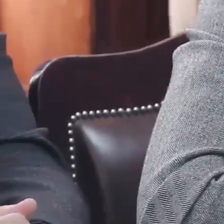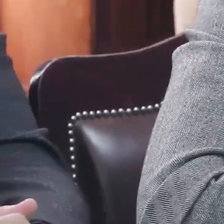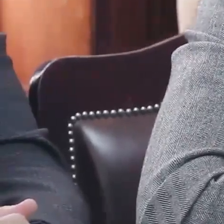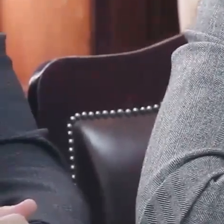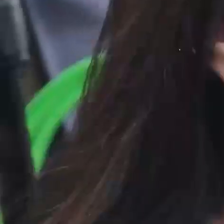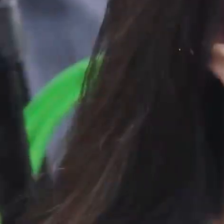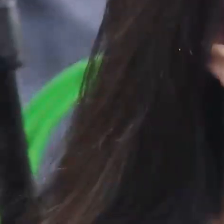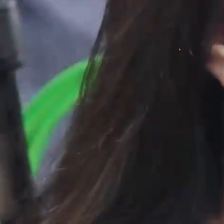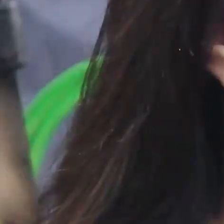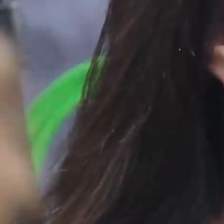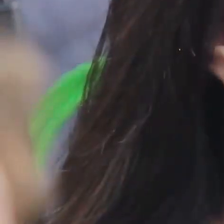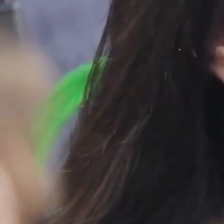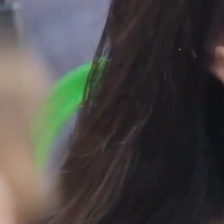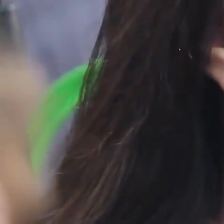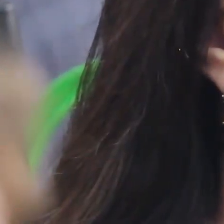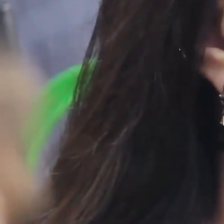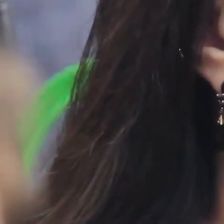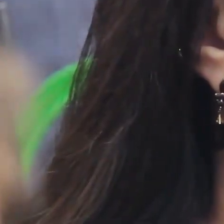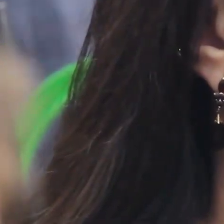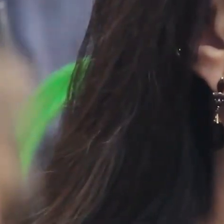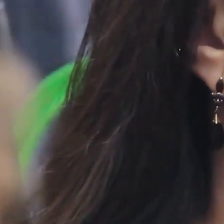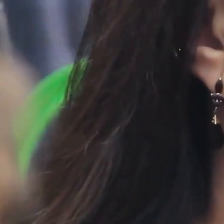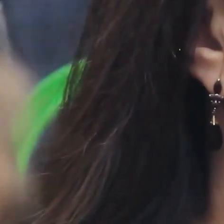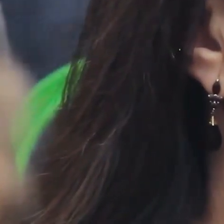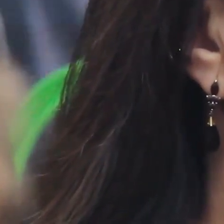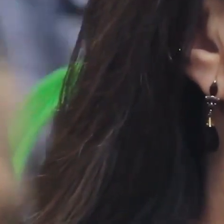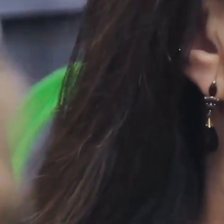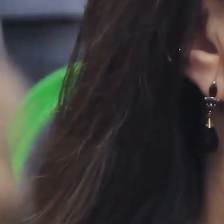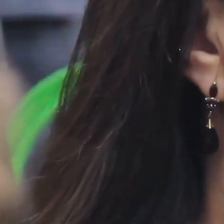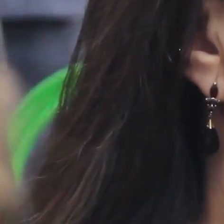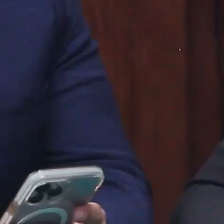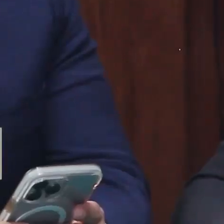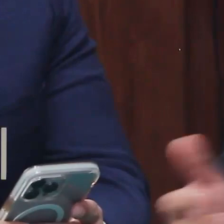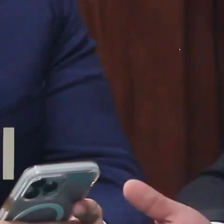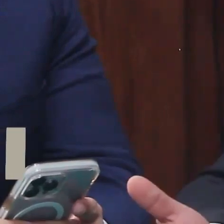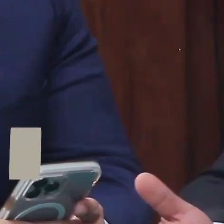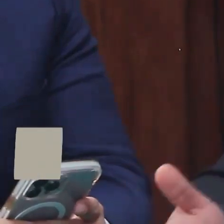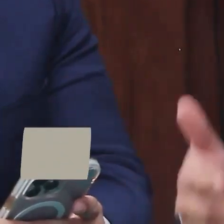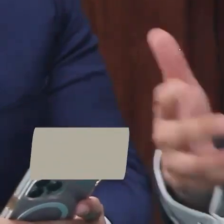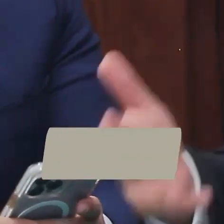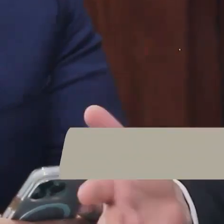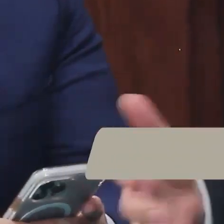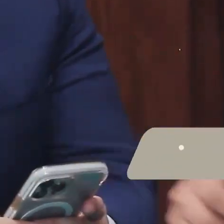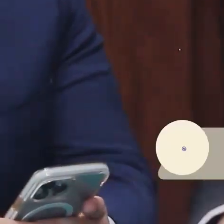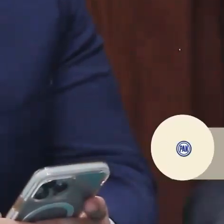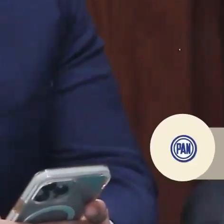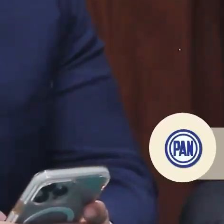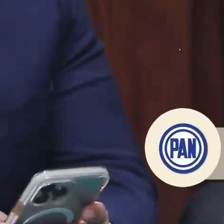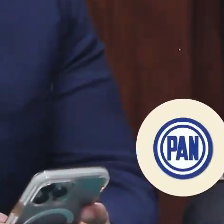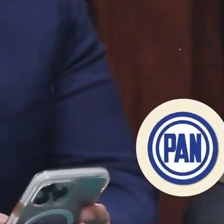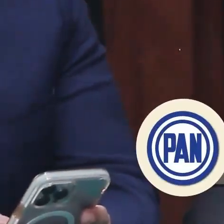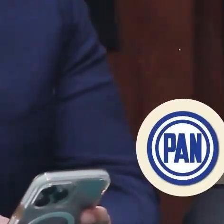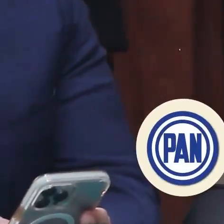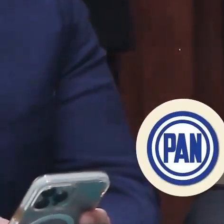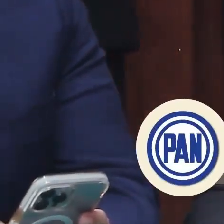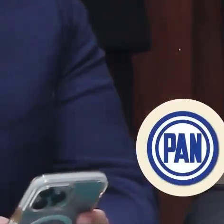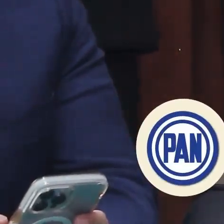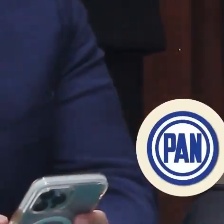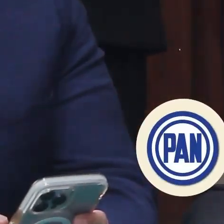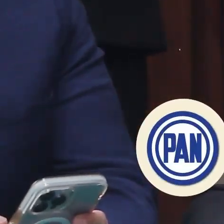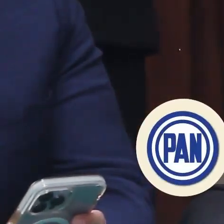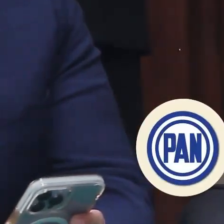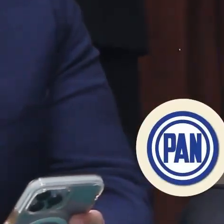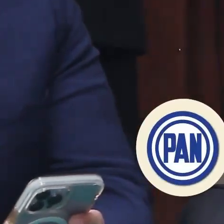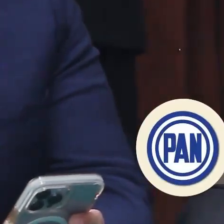todo el país este código, esta ley adjetiva. Que es brindar justicia accesible,